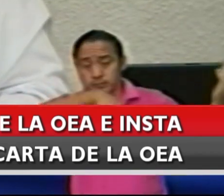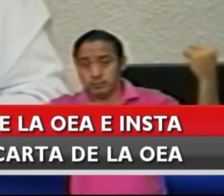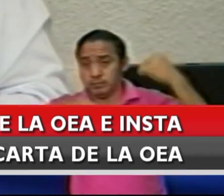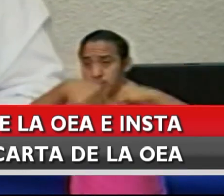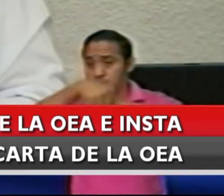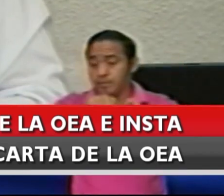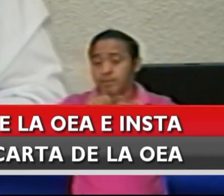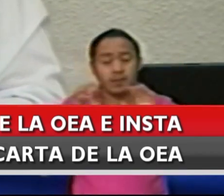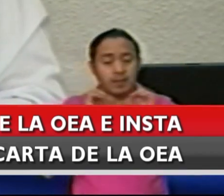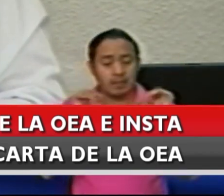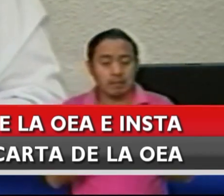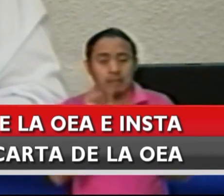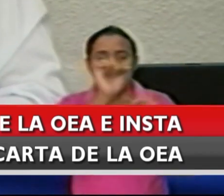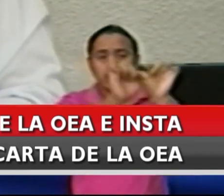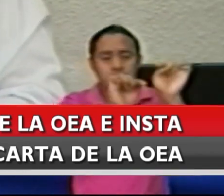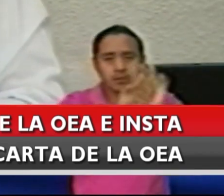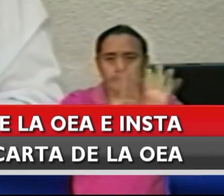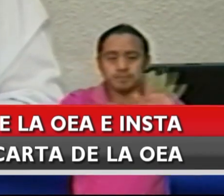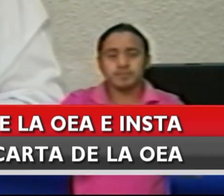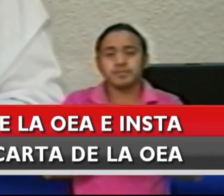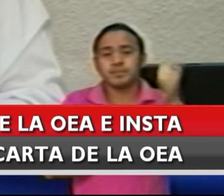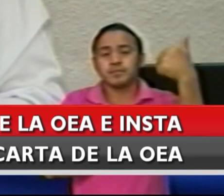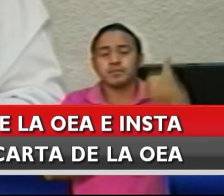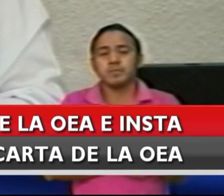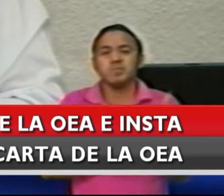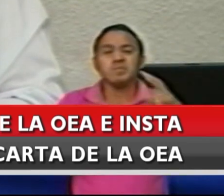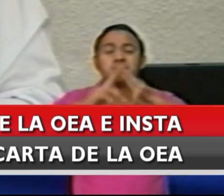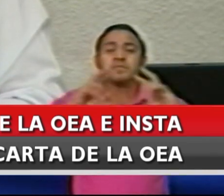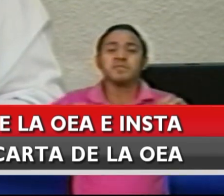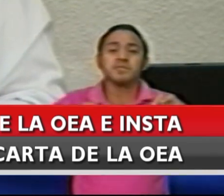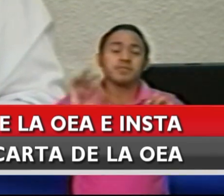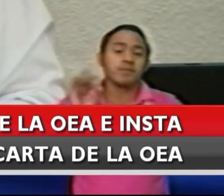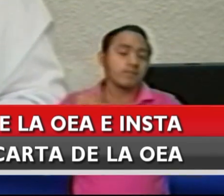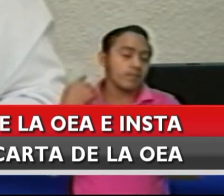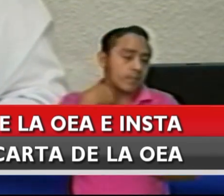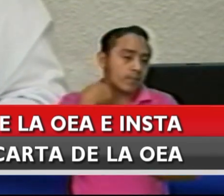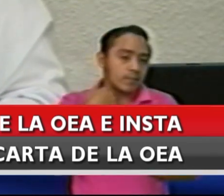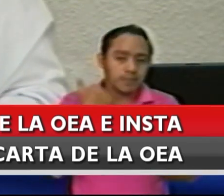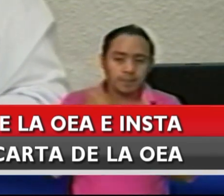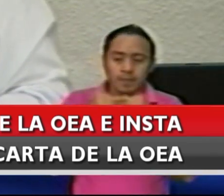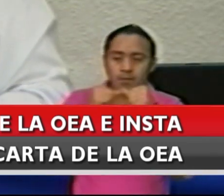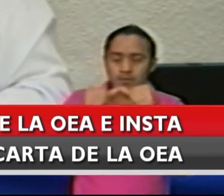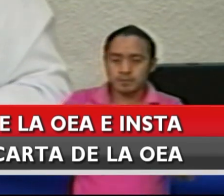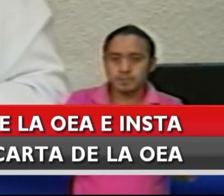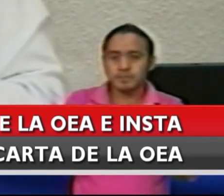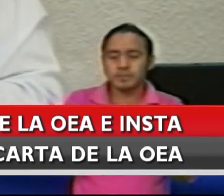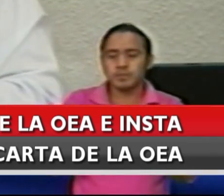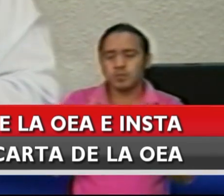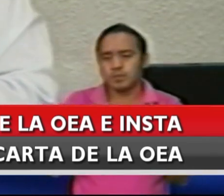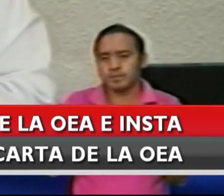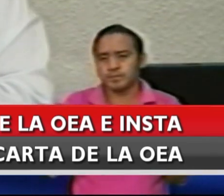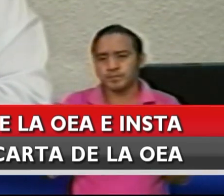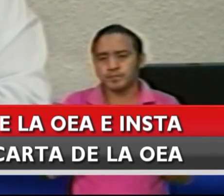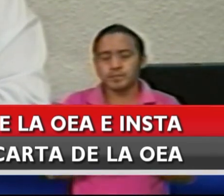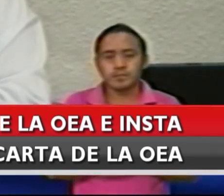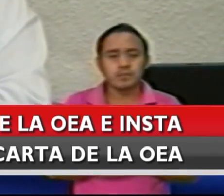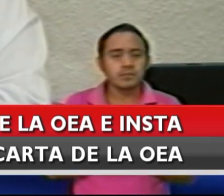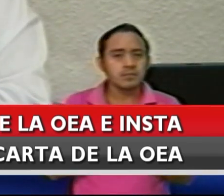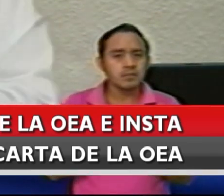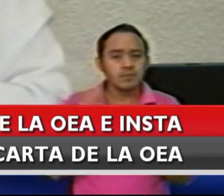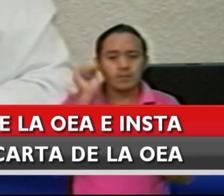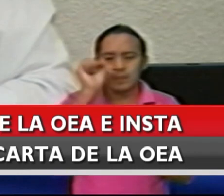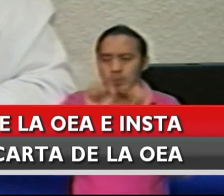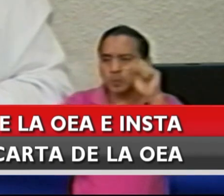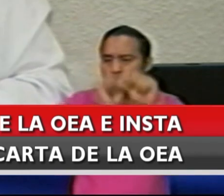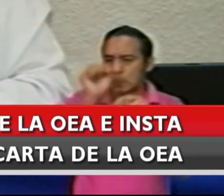Estados. Sexto, que el Estado de Nicaragua constantemente ha denunciado el carácter intervencionista